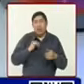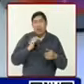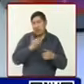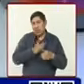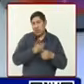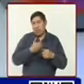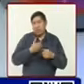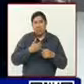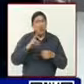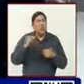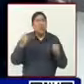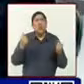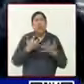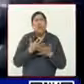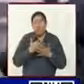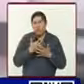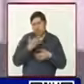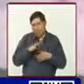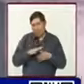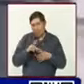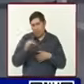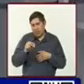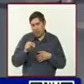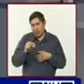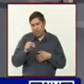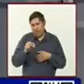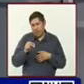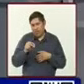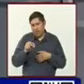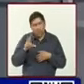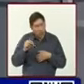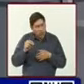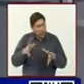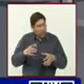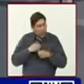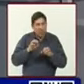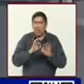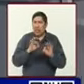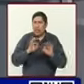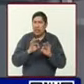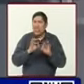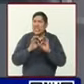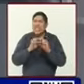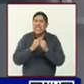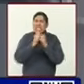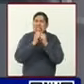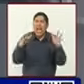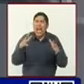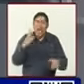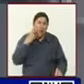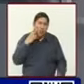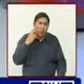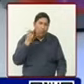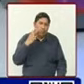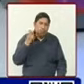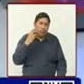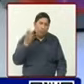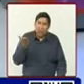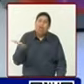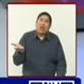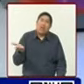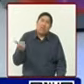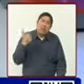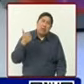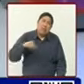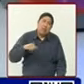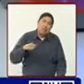círculo. Exacto. De confianza. No tenga miedo de quedar mal. No reciba nada, ni un dulce, porque no sabemos si el dulce es inocente